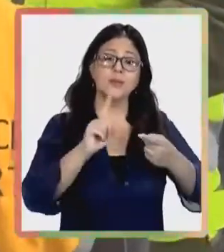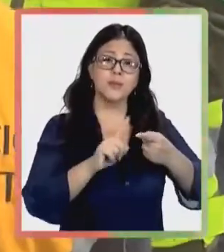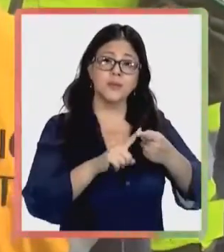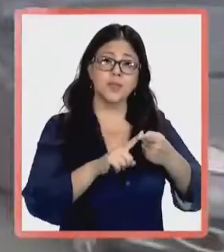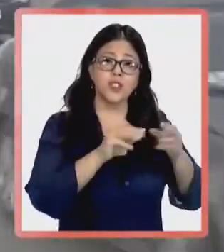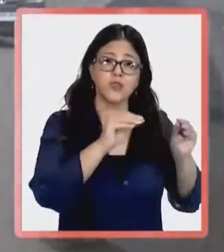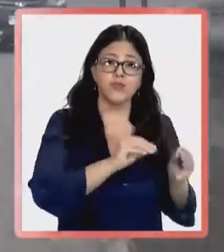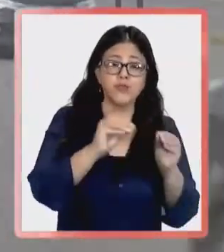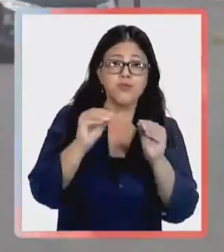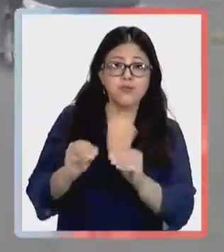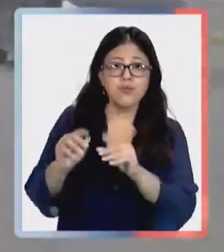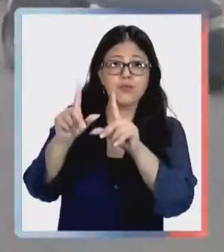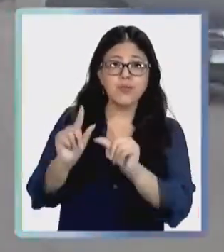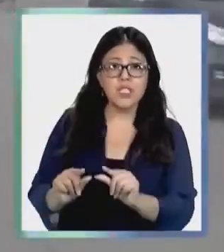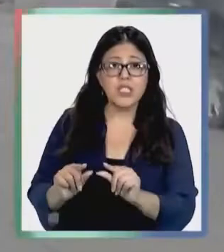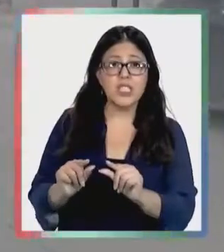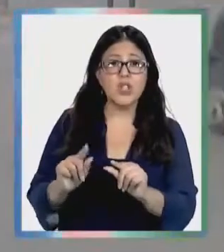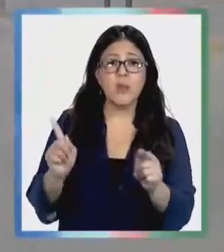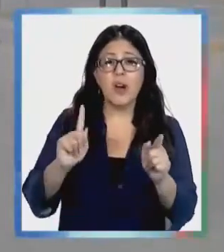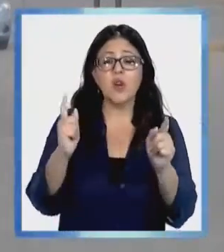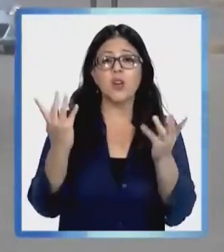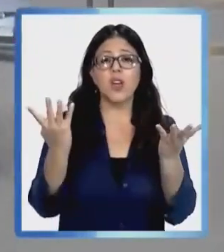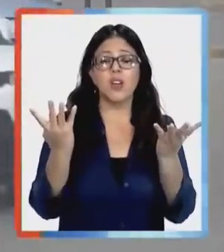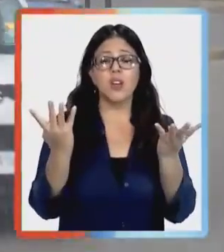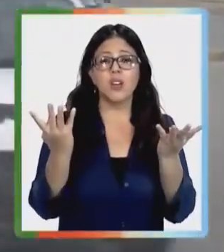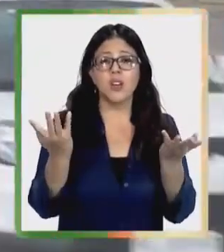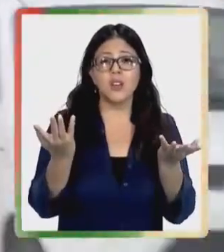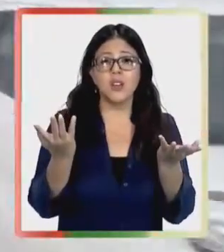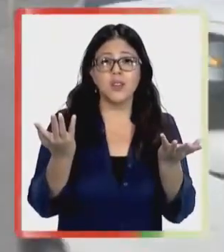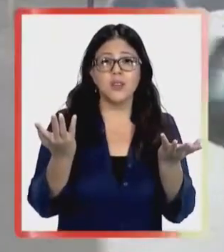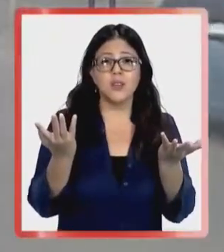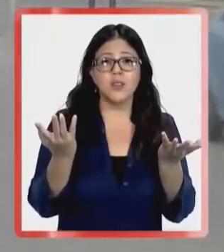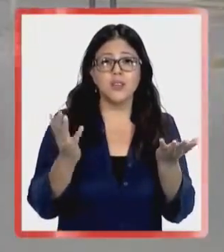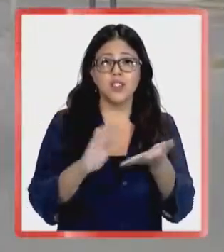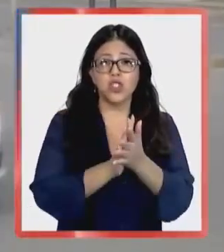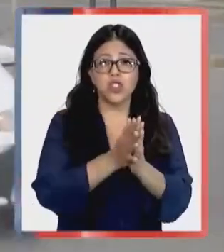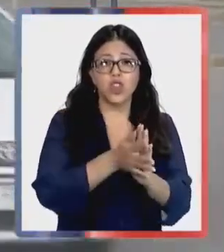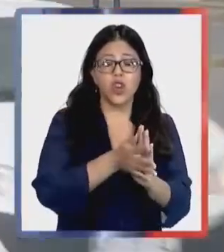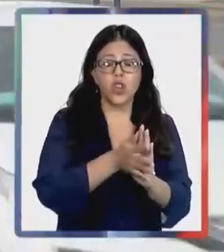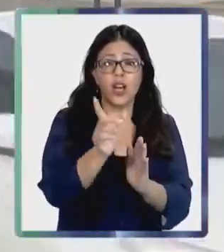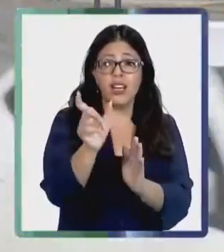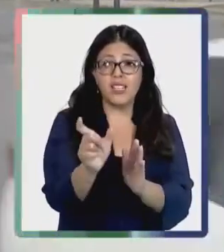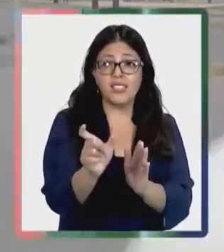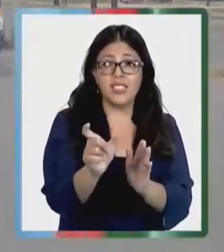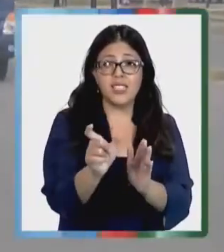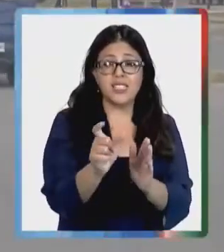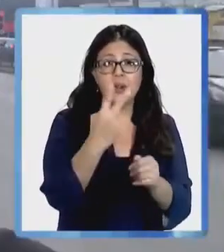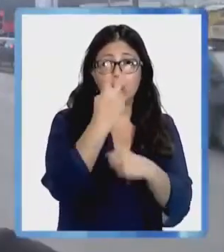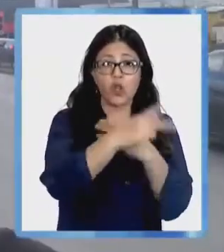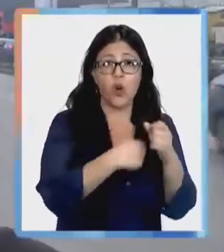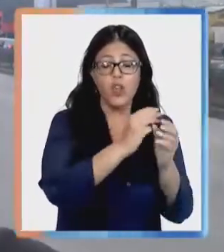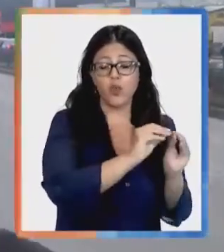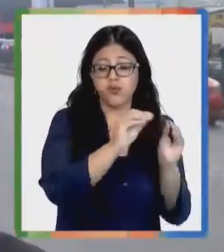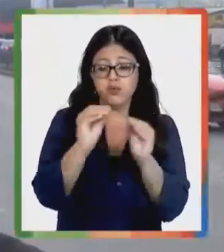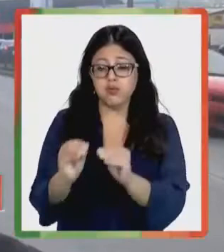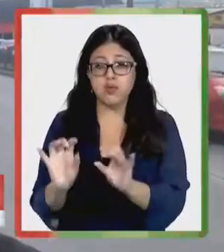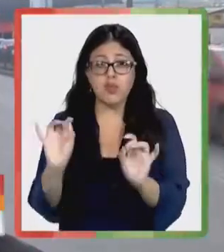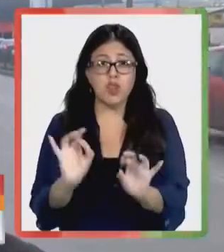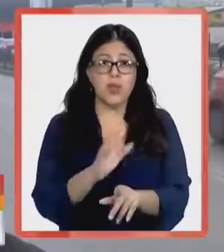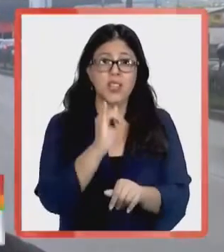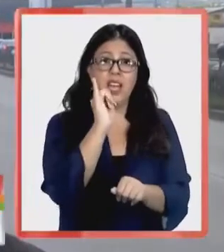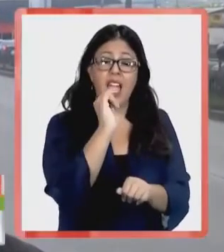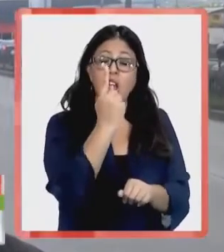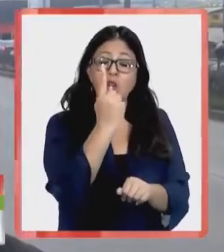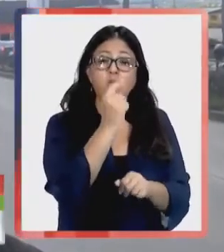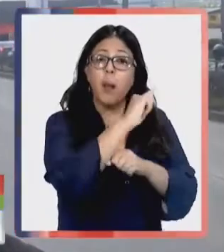se vayan aplazando, diluyendo para que no se amontonen todas las licencias que fueron prorrogadas por 2 años en un solo